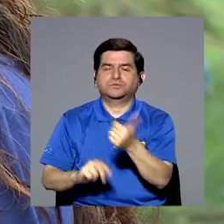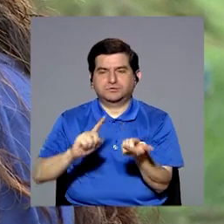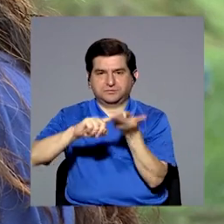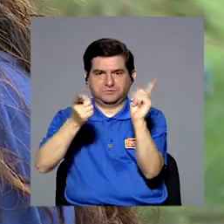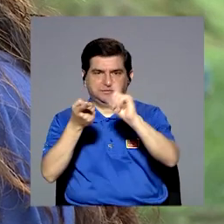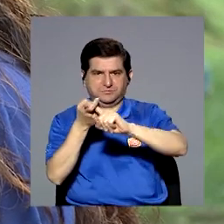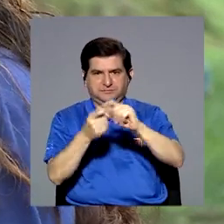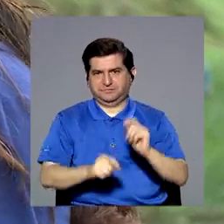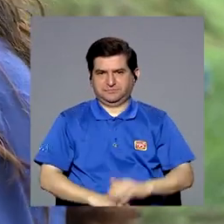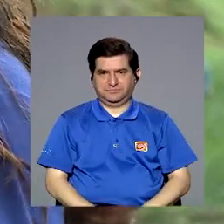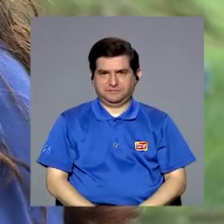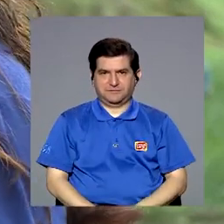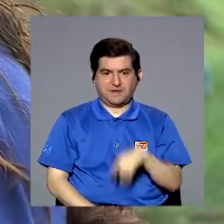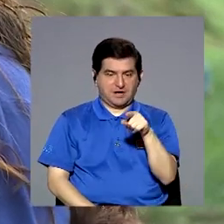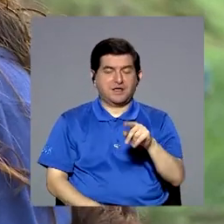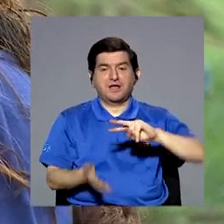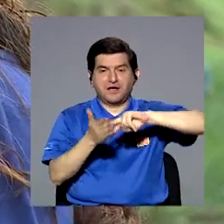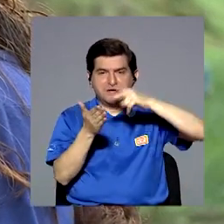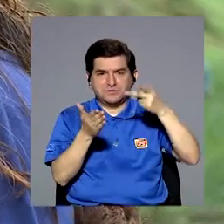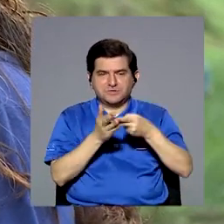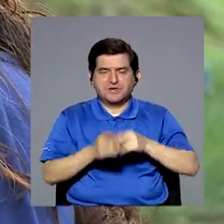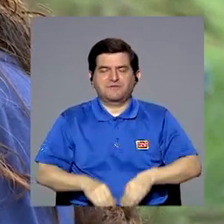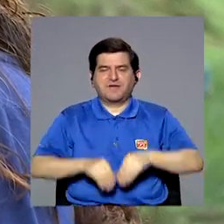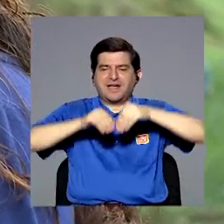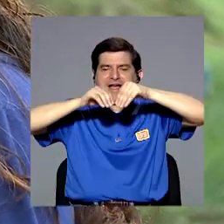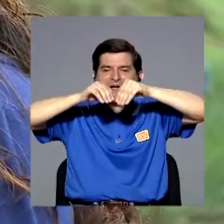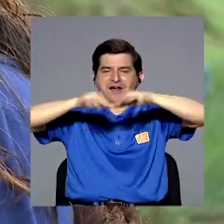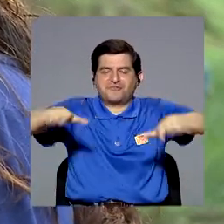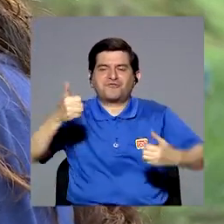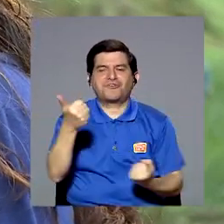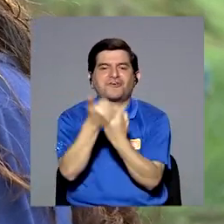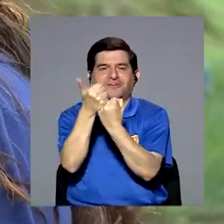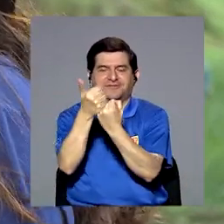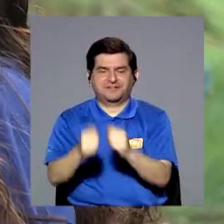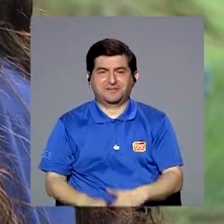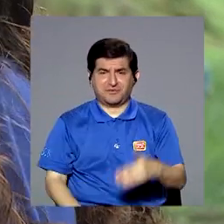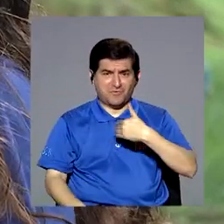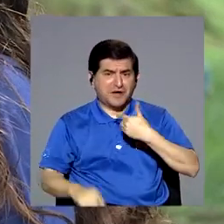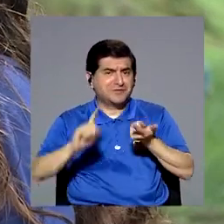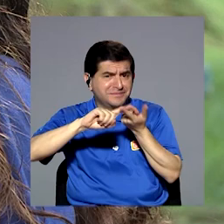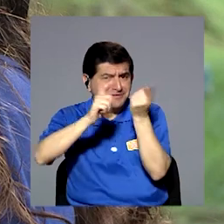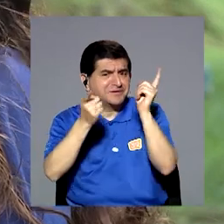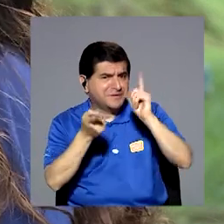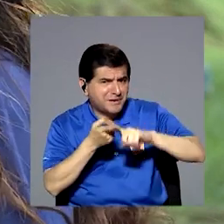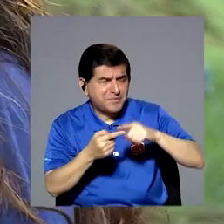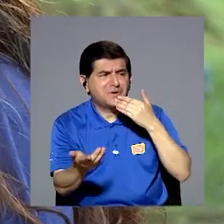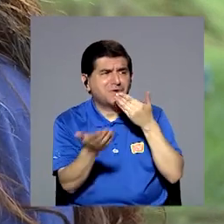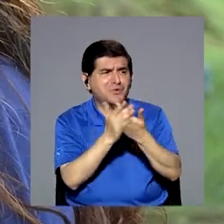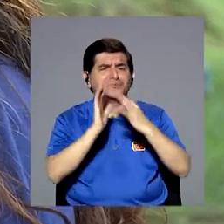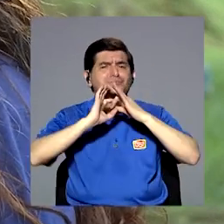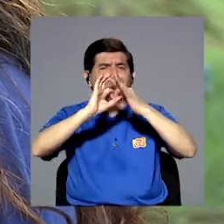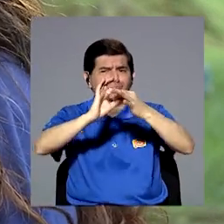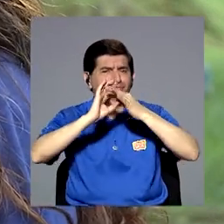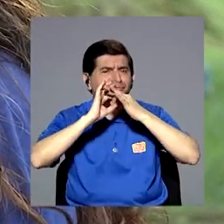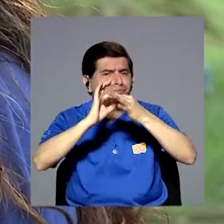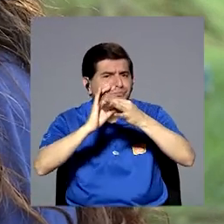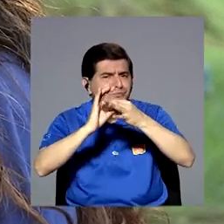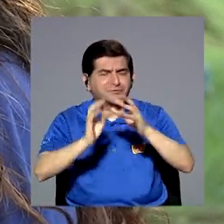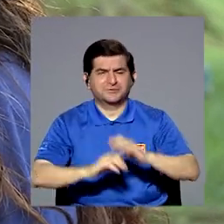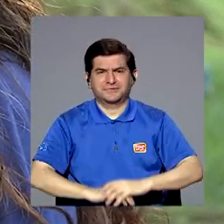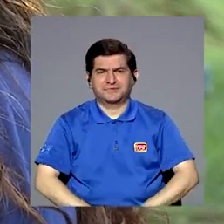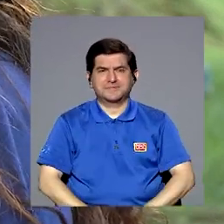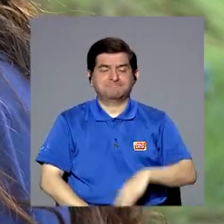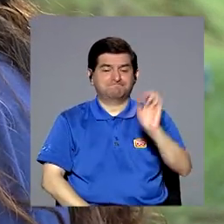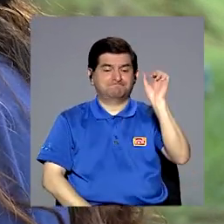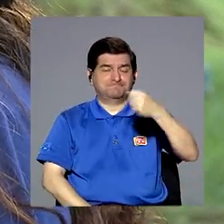amistades. Y que esto se va a volver una red de apoyo. Porque al tener amigos, al tener buenas relaciones, va